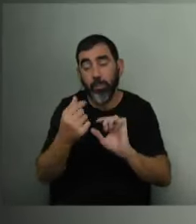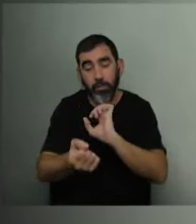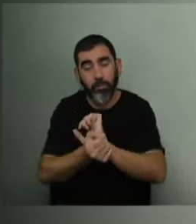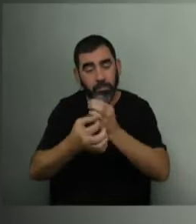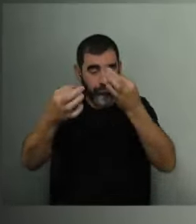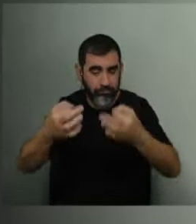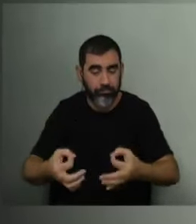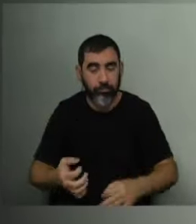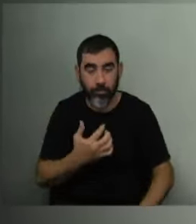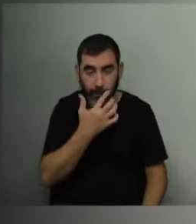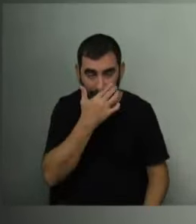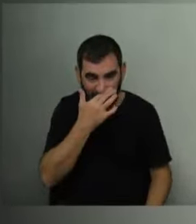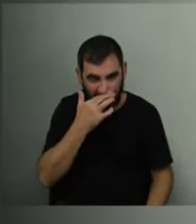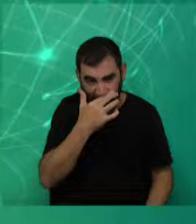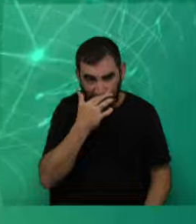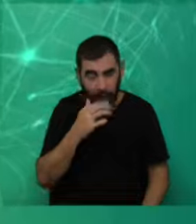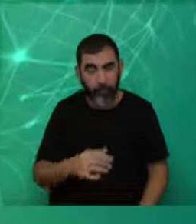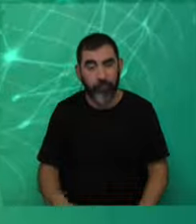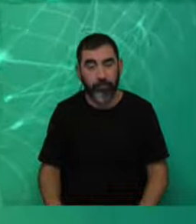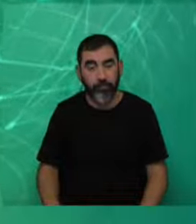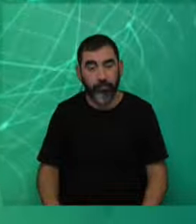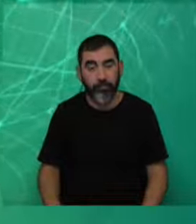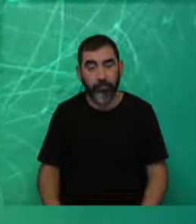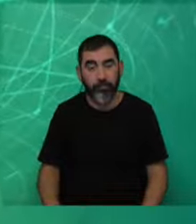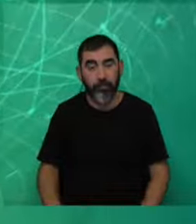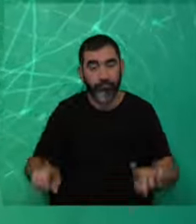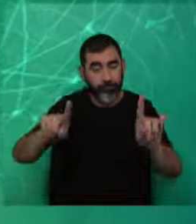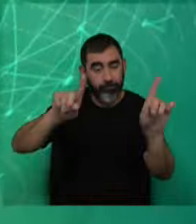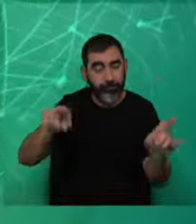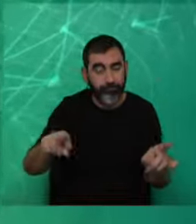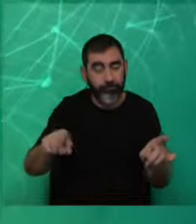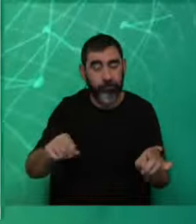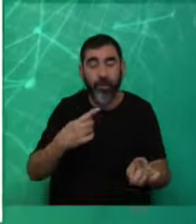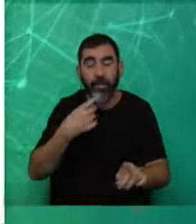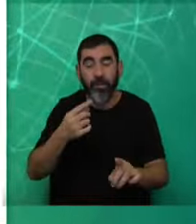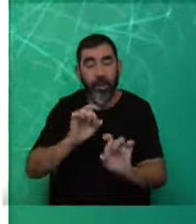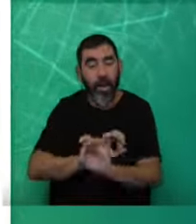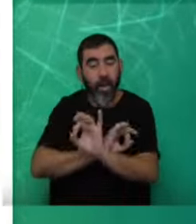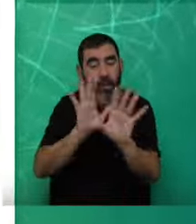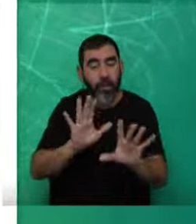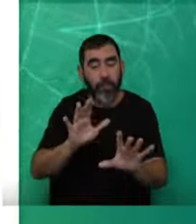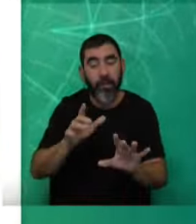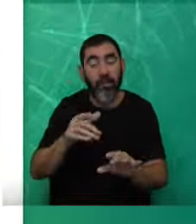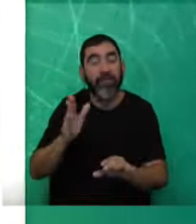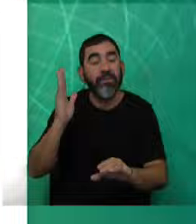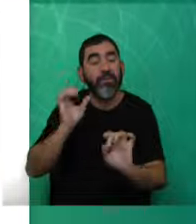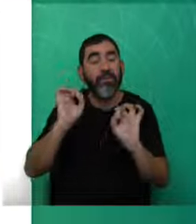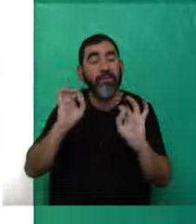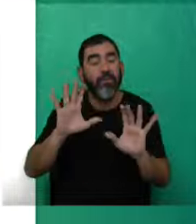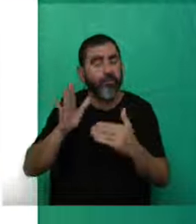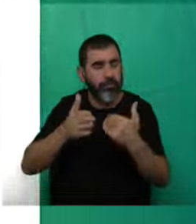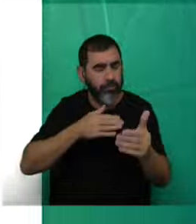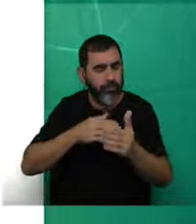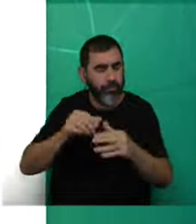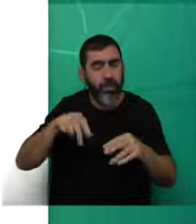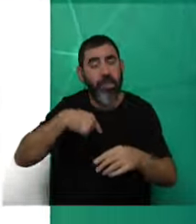sí no fue un accionar ilegítimo del estado A continuación yar sesis la profesional aclara que a esta conclusión llega sin entrar a